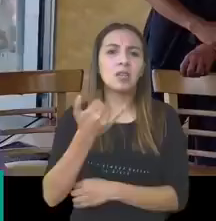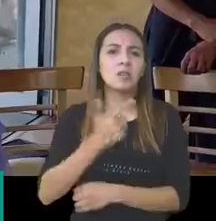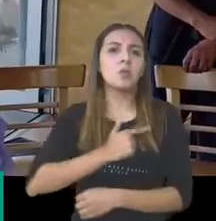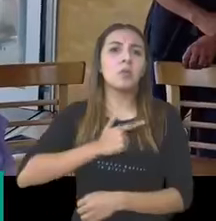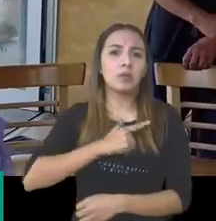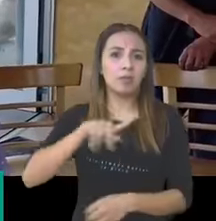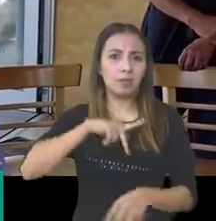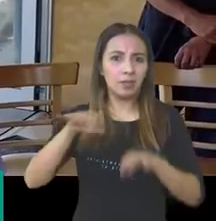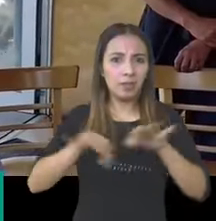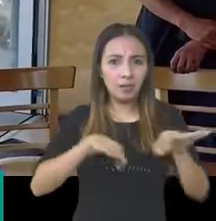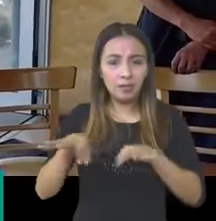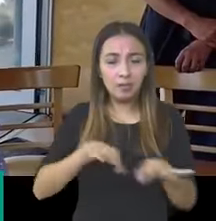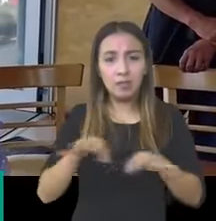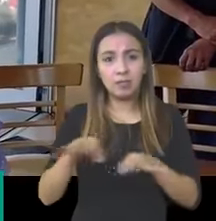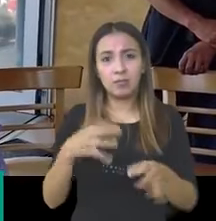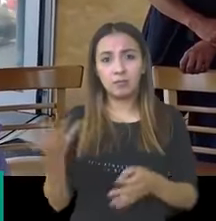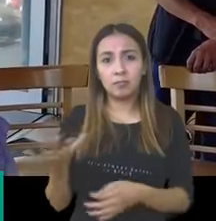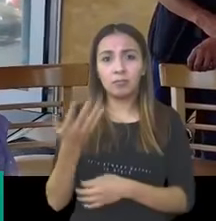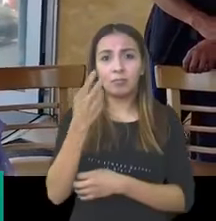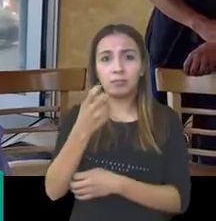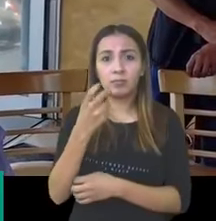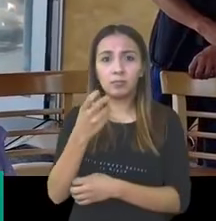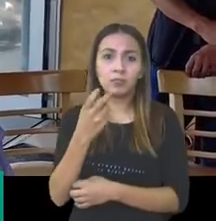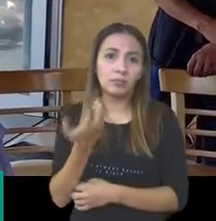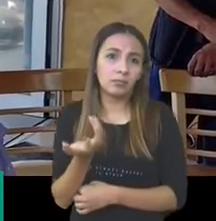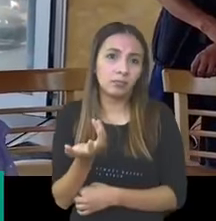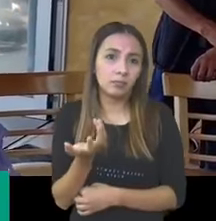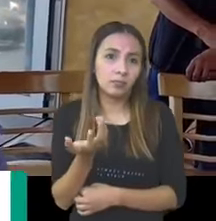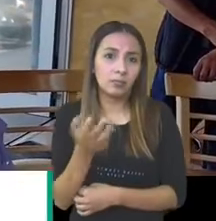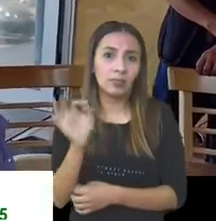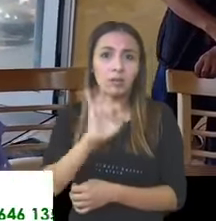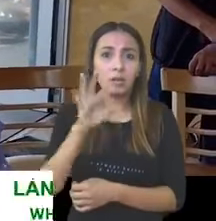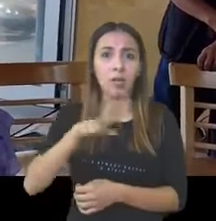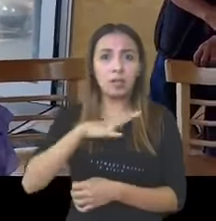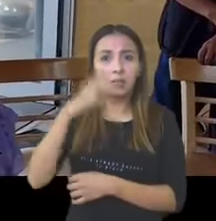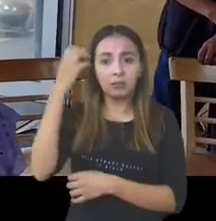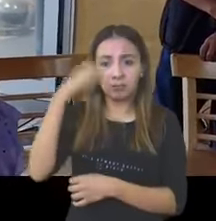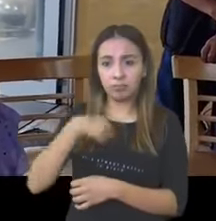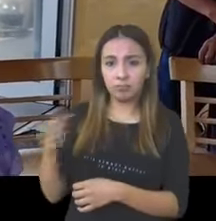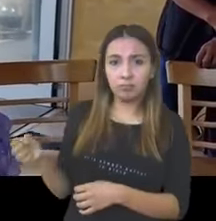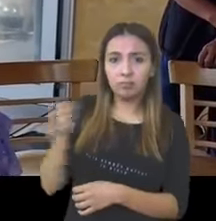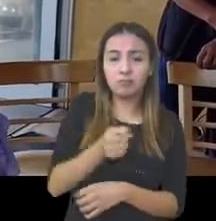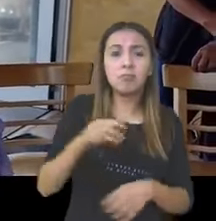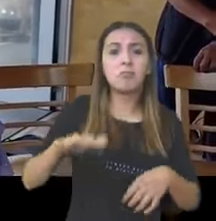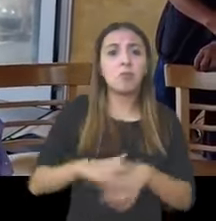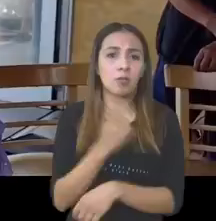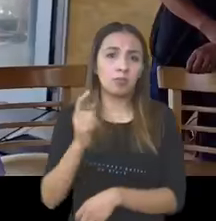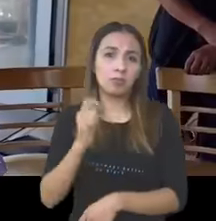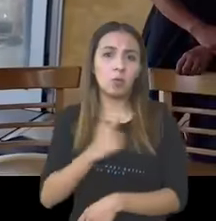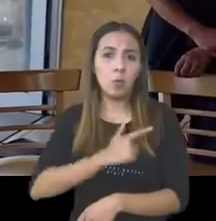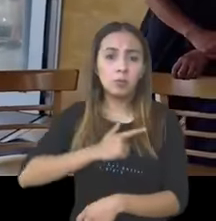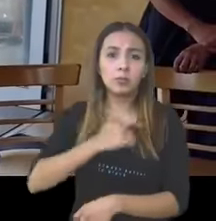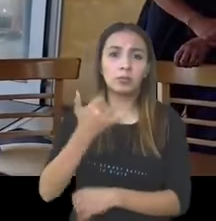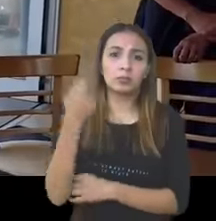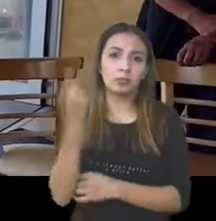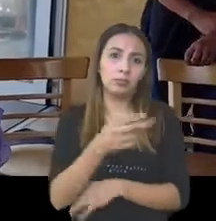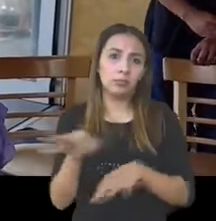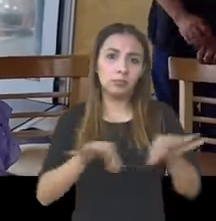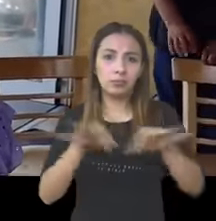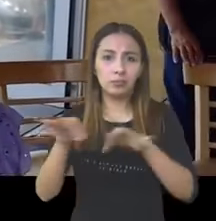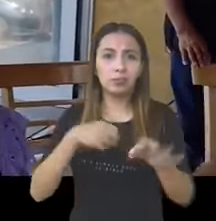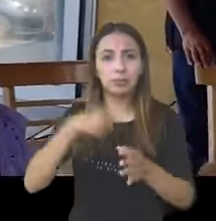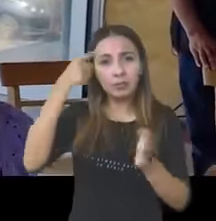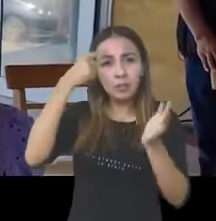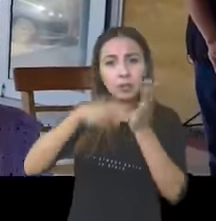Y pues ahora sí que si somos especialistas en cierta área, es por gusto y por también por necesidad. Entonces sí creo que no